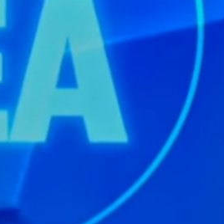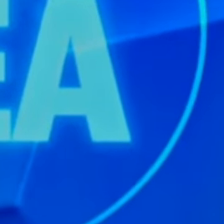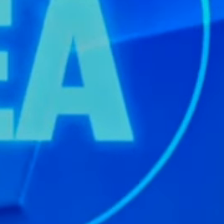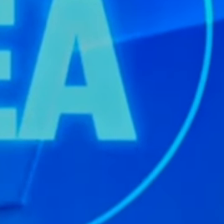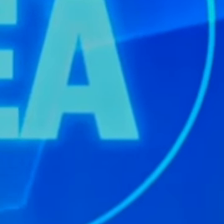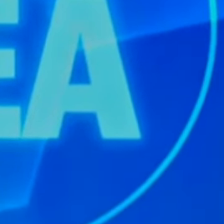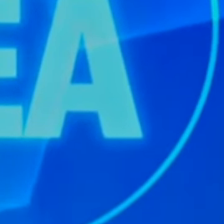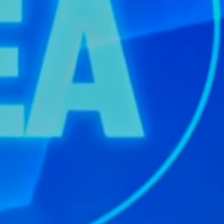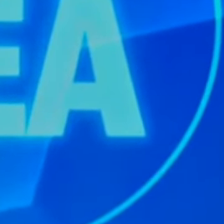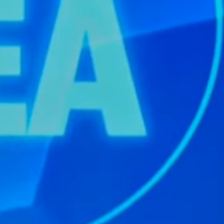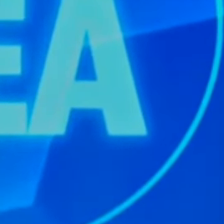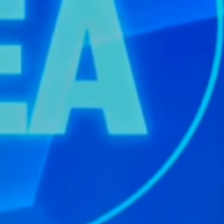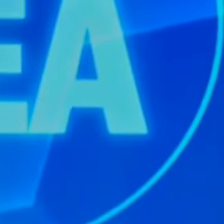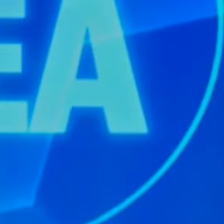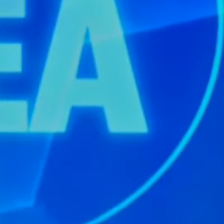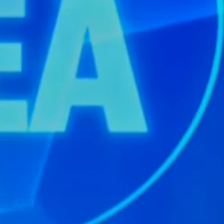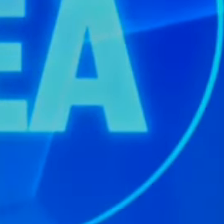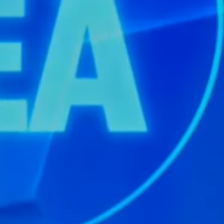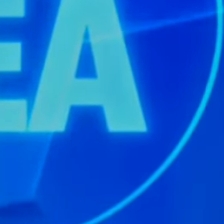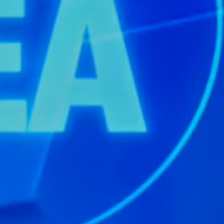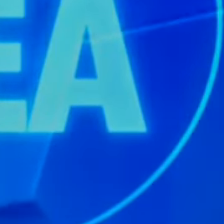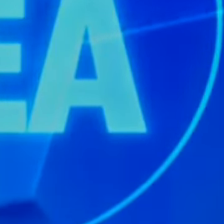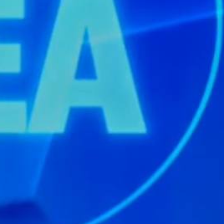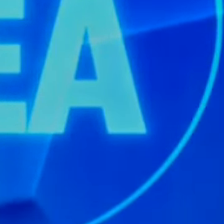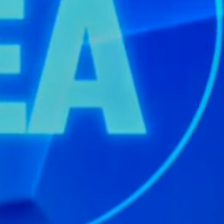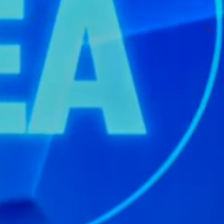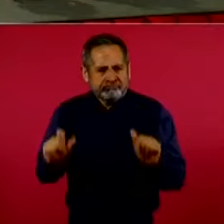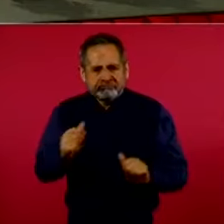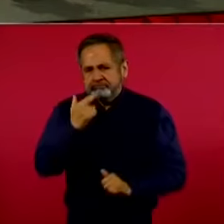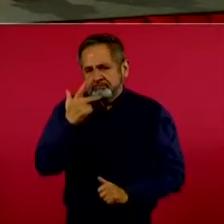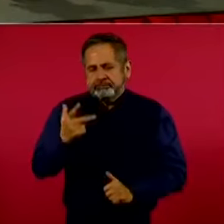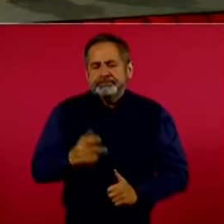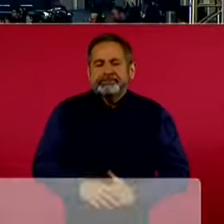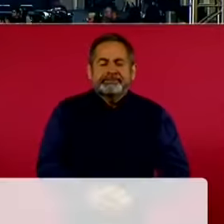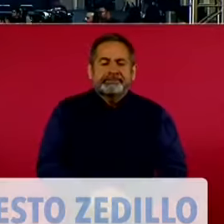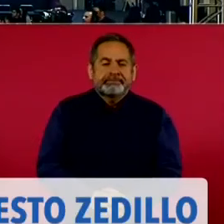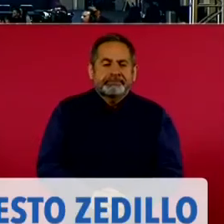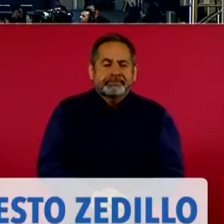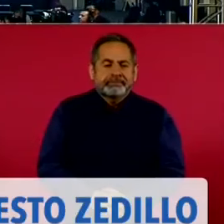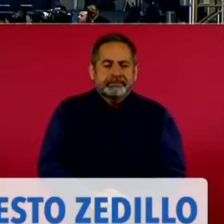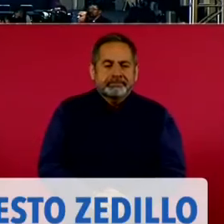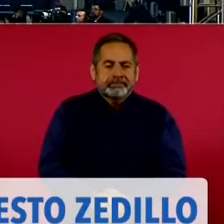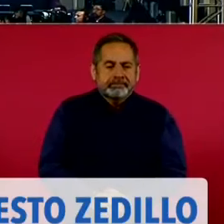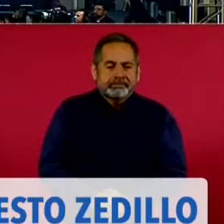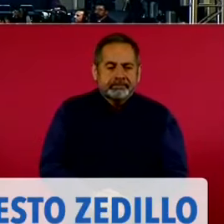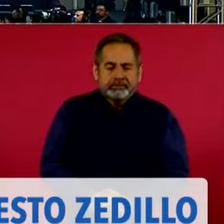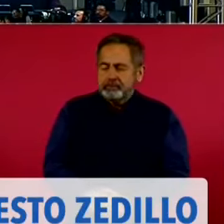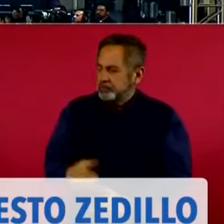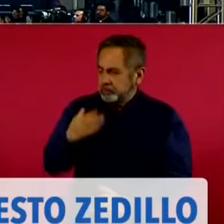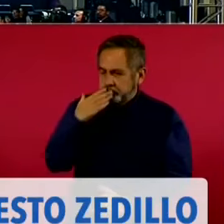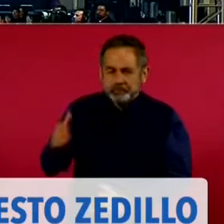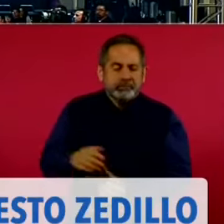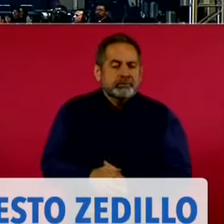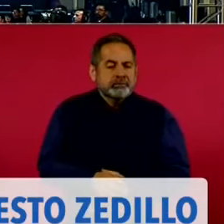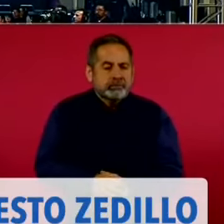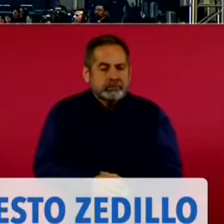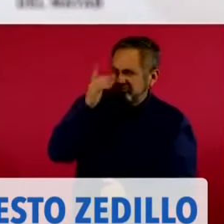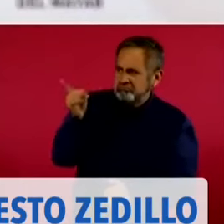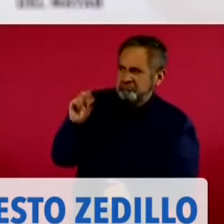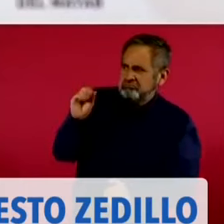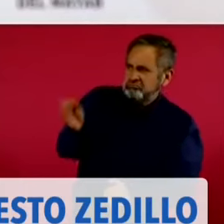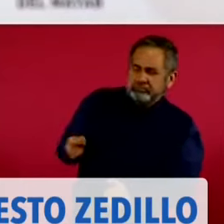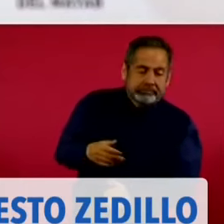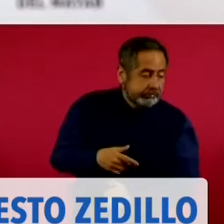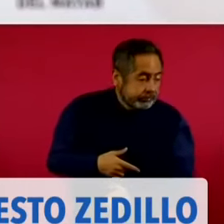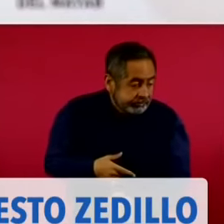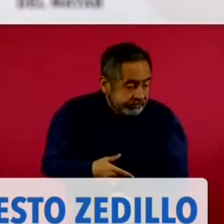En su conferencia matutina, el presidente López Obrador respondió a estas declaraciones del expresidente, señalándolas como algo de risa. Y después recordó que las